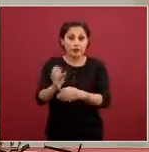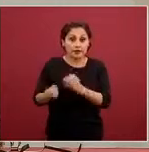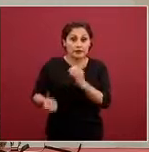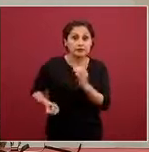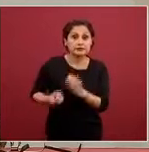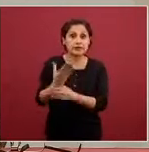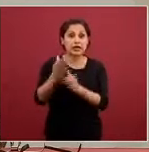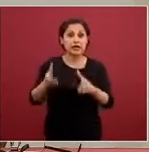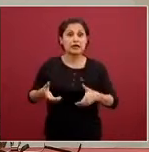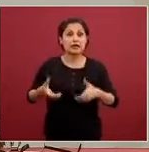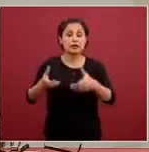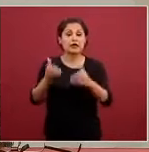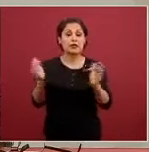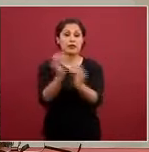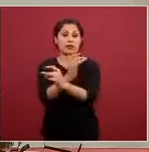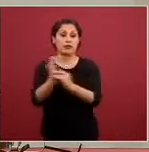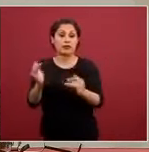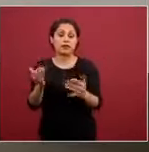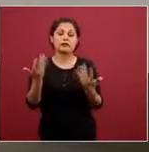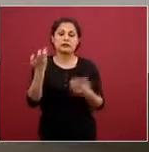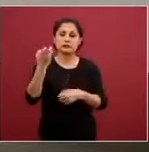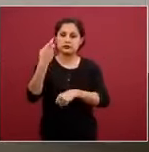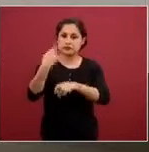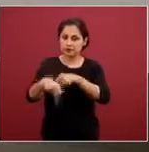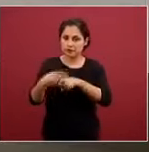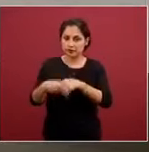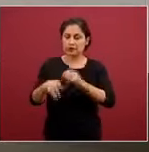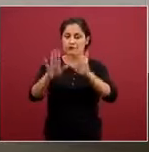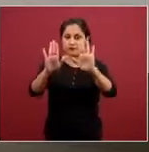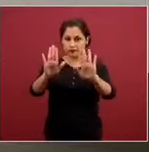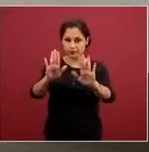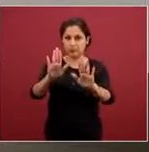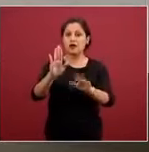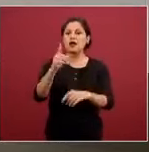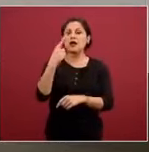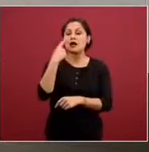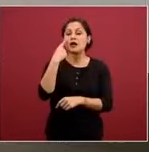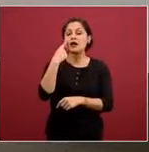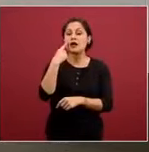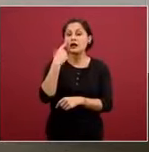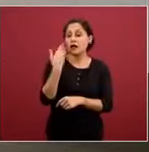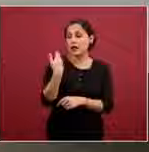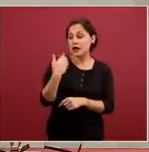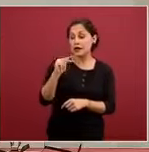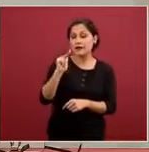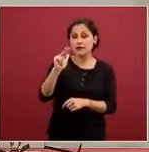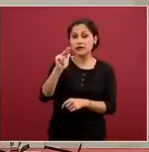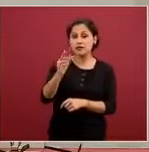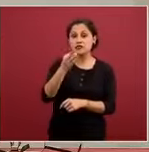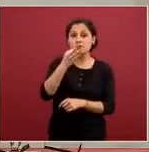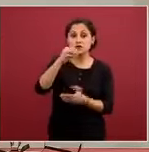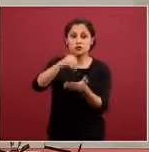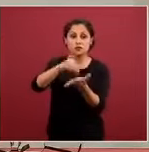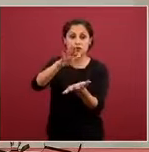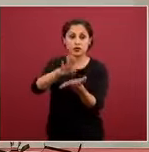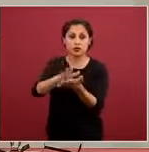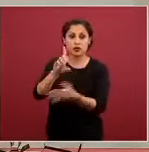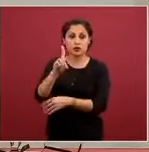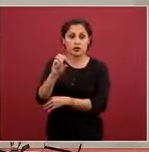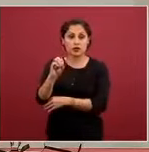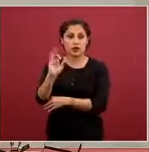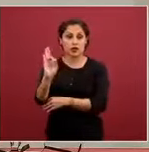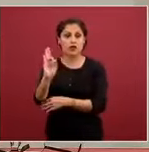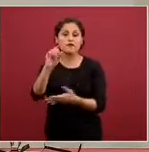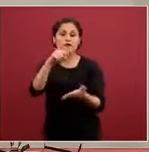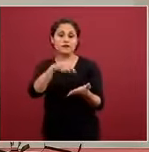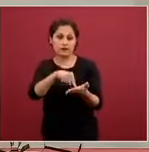cierto, en tiempo real ya se publicó el acuerdo en el Diario Oficial hace 18 minutos. Y lo que tenemos ahí es que pusimos